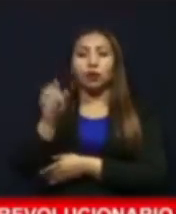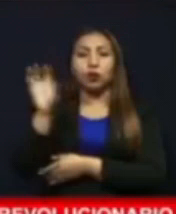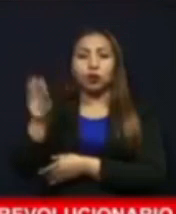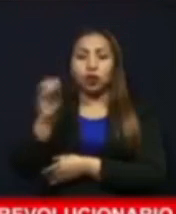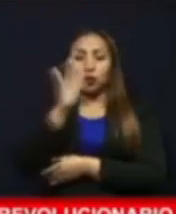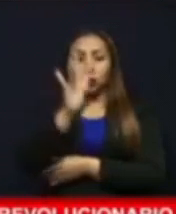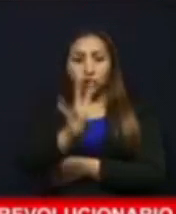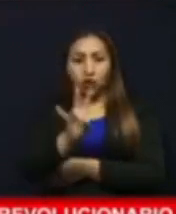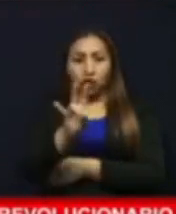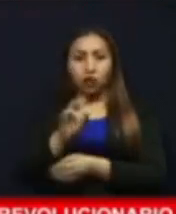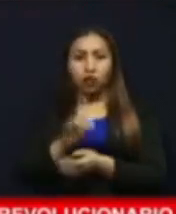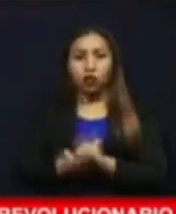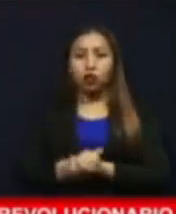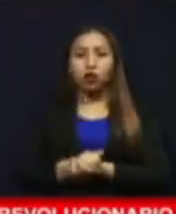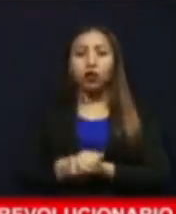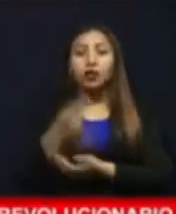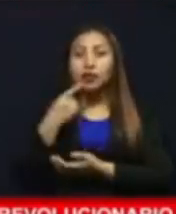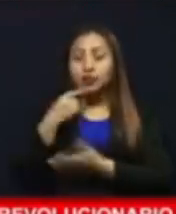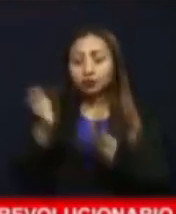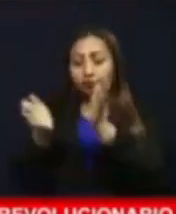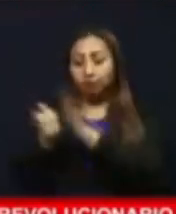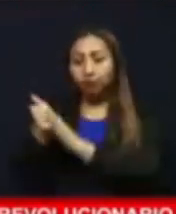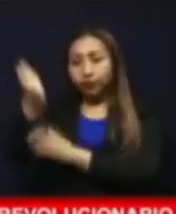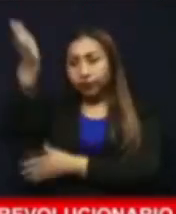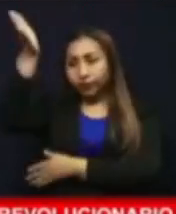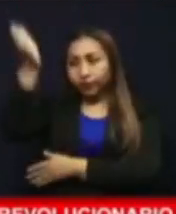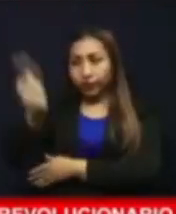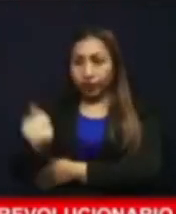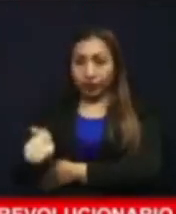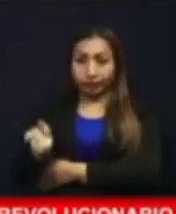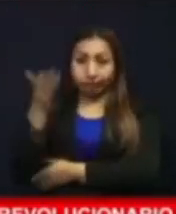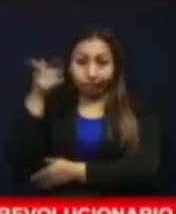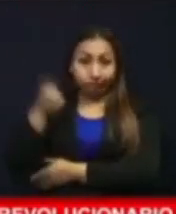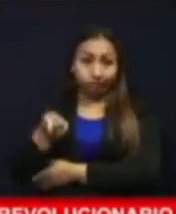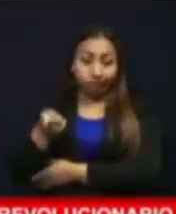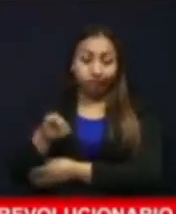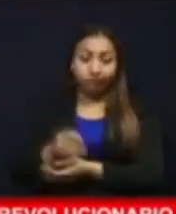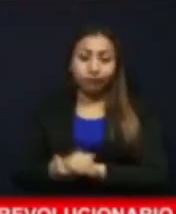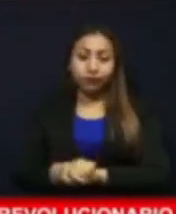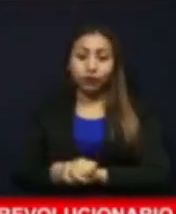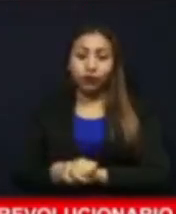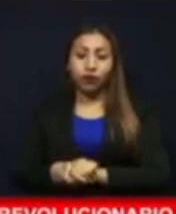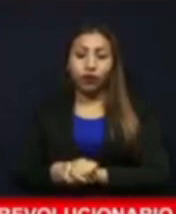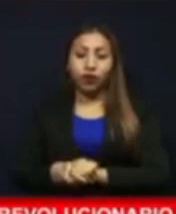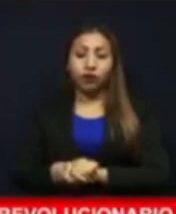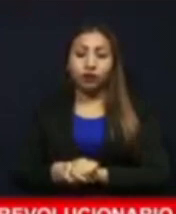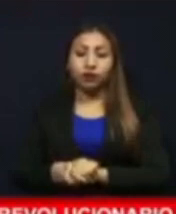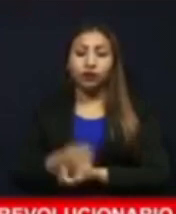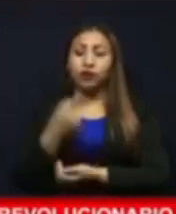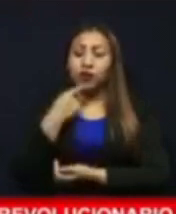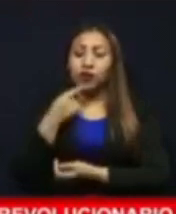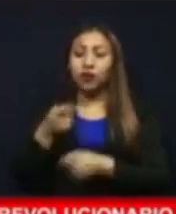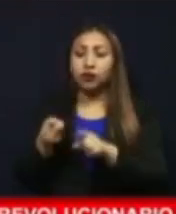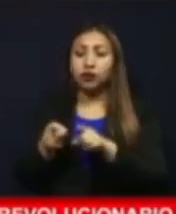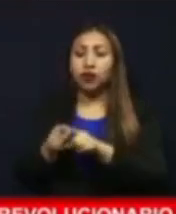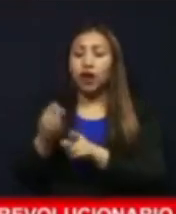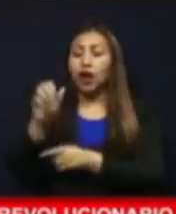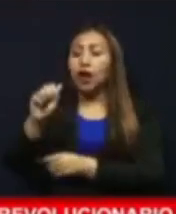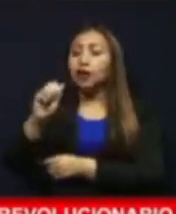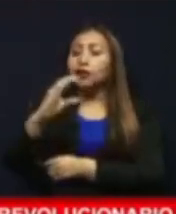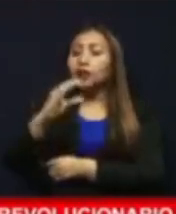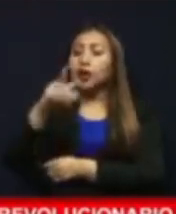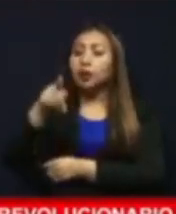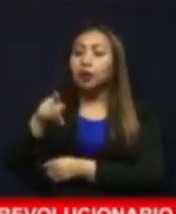ahí está la acp comete a través de este señor quijano delitos